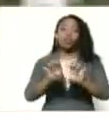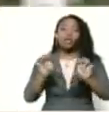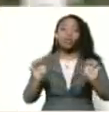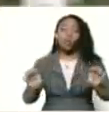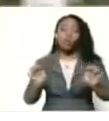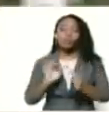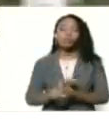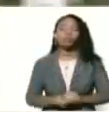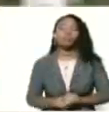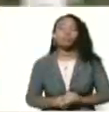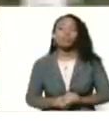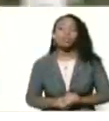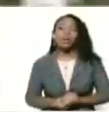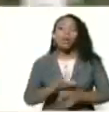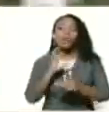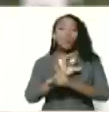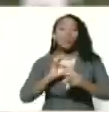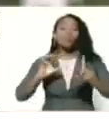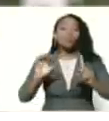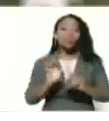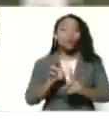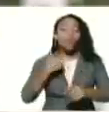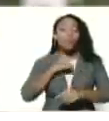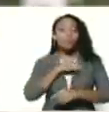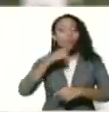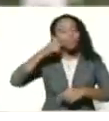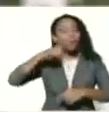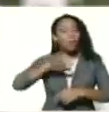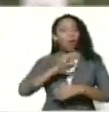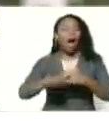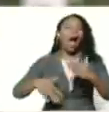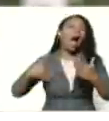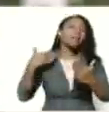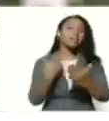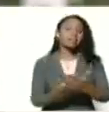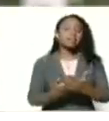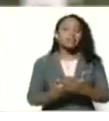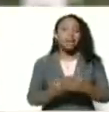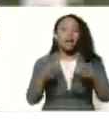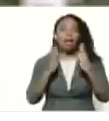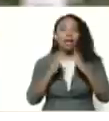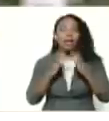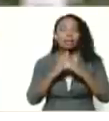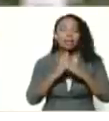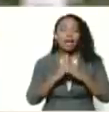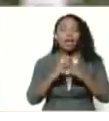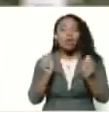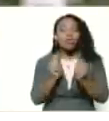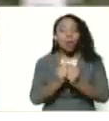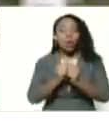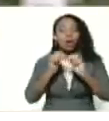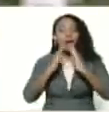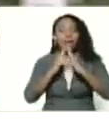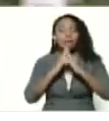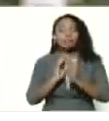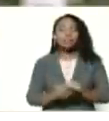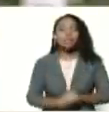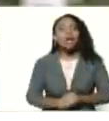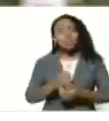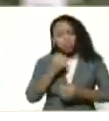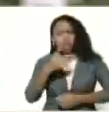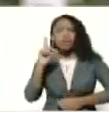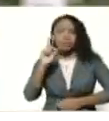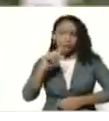educación, de la cultura de nuestro pueblo, hasta el hogar, desde el hogar y con el hogar. Bueno, también